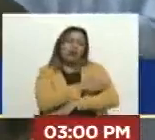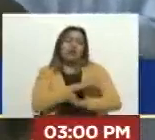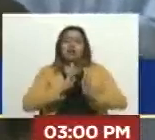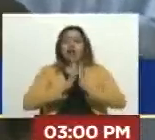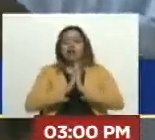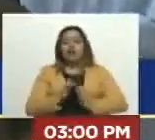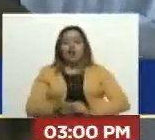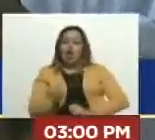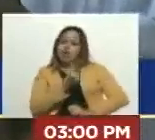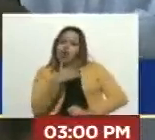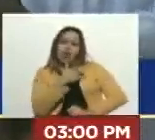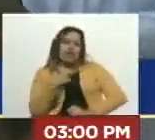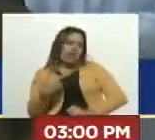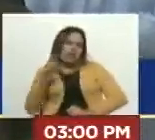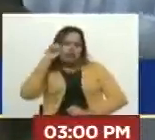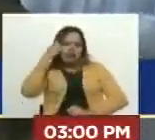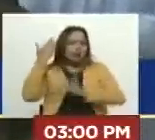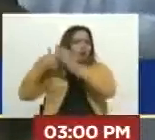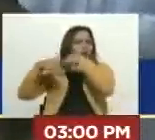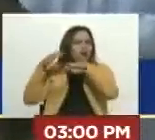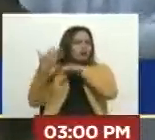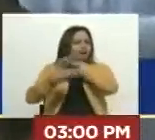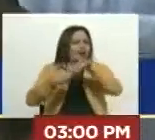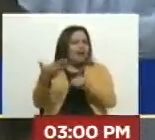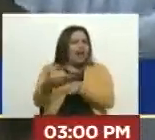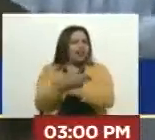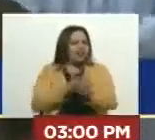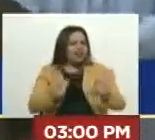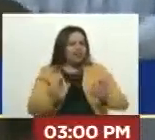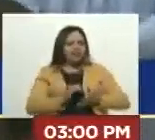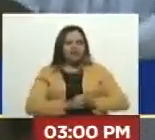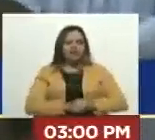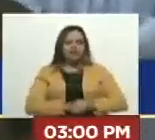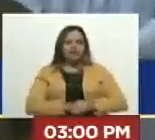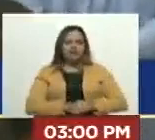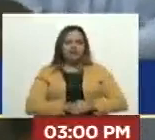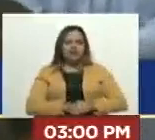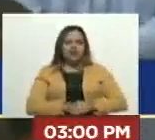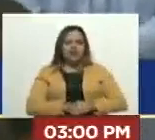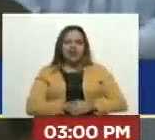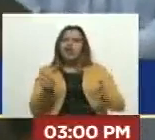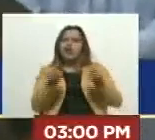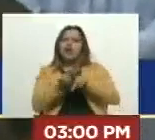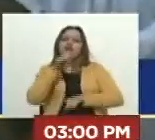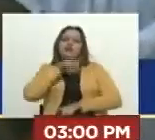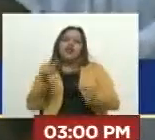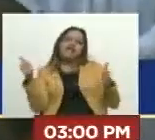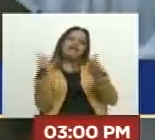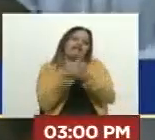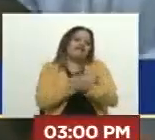No quieren que nadie se acuerde de los episodios. Como que la historia no existe.